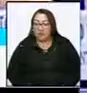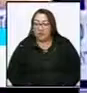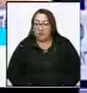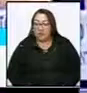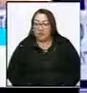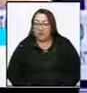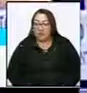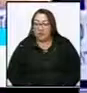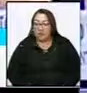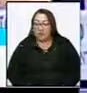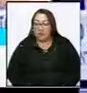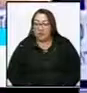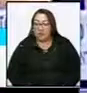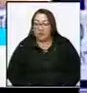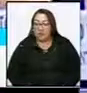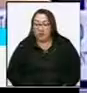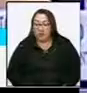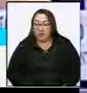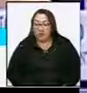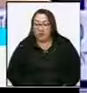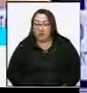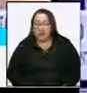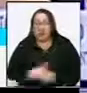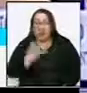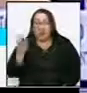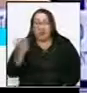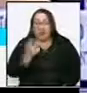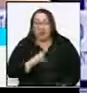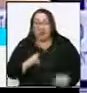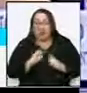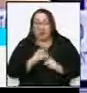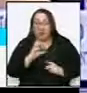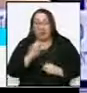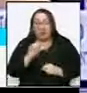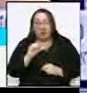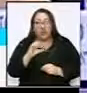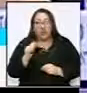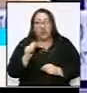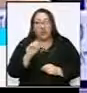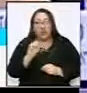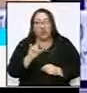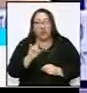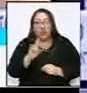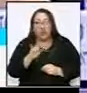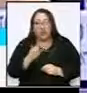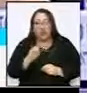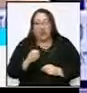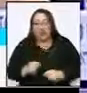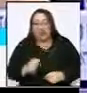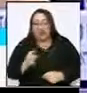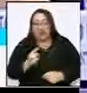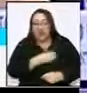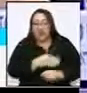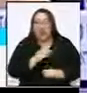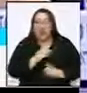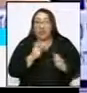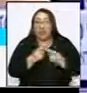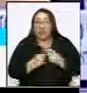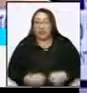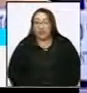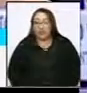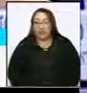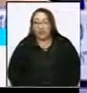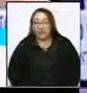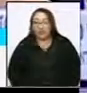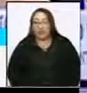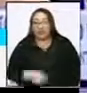de todo lo que usted nos ha expuesto. Damos el uso de la palabra al doctor Oscar Urbiola Jani. Él fue diputado de la República durante